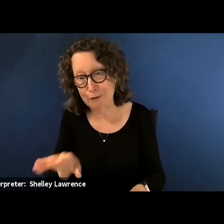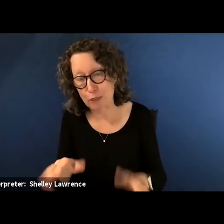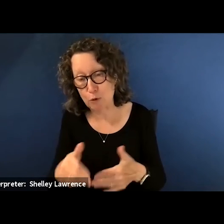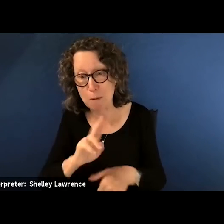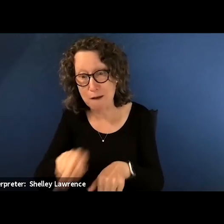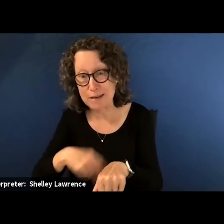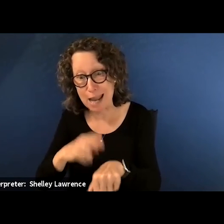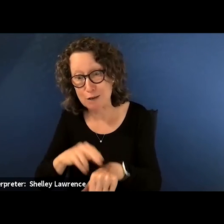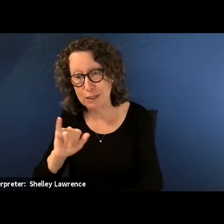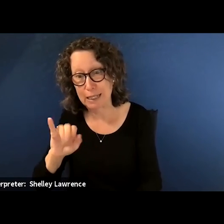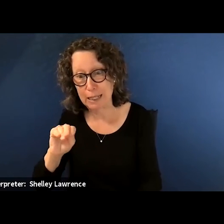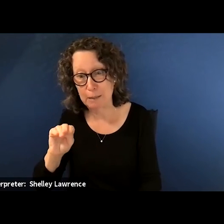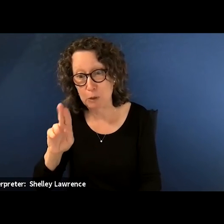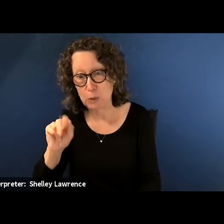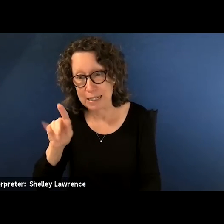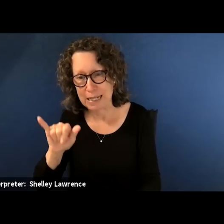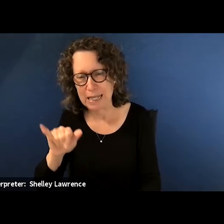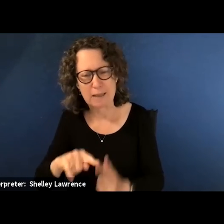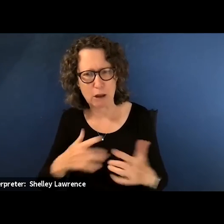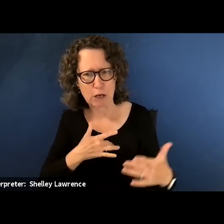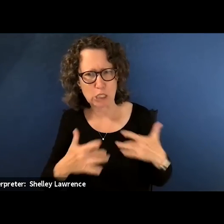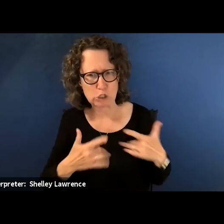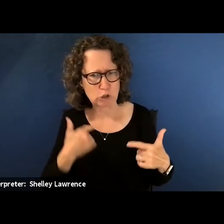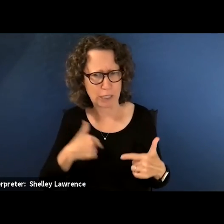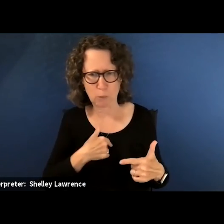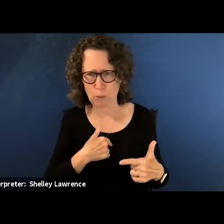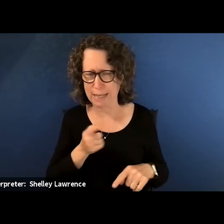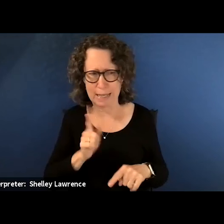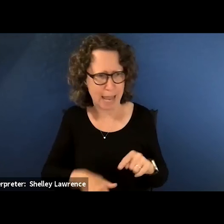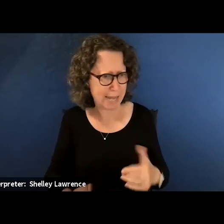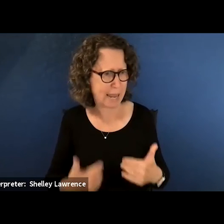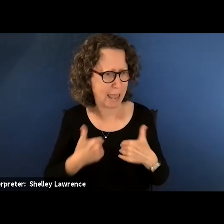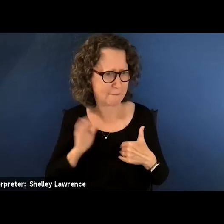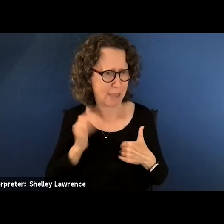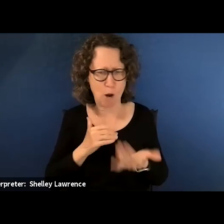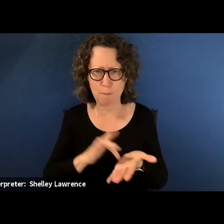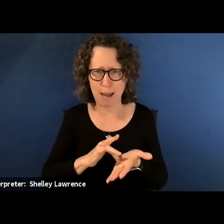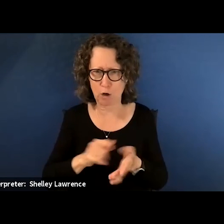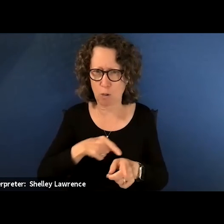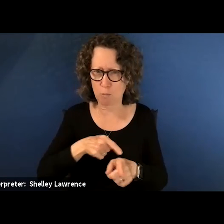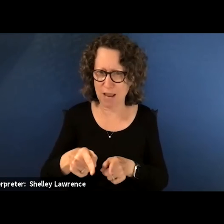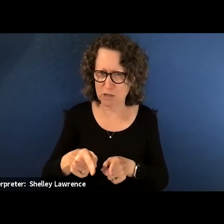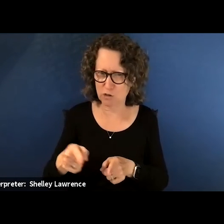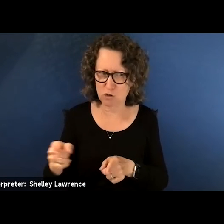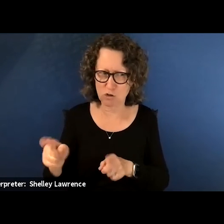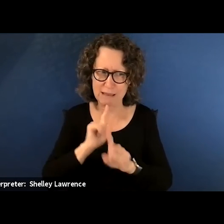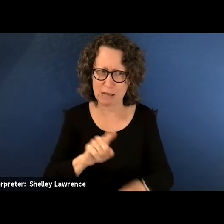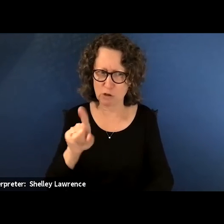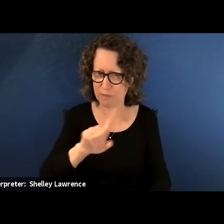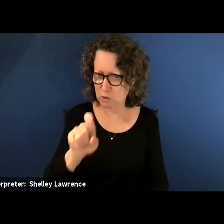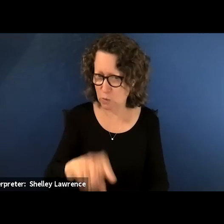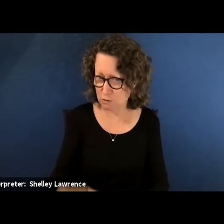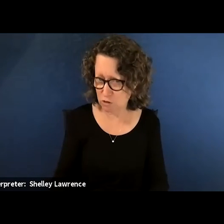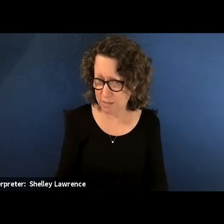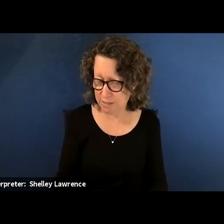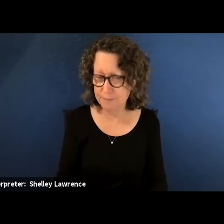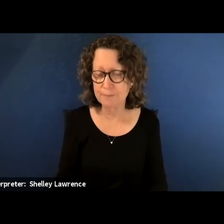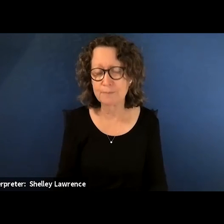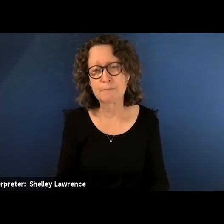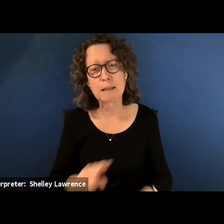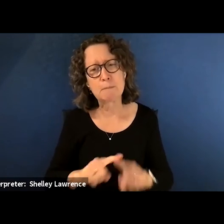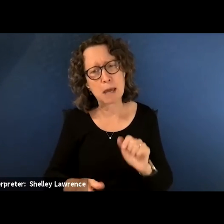elefante en el cuarto, que es la inmunidad natural, es muy preocupante, dado que no podemos tener los profesionales médicos responder estas